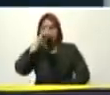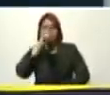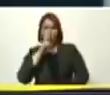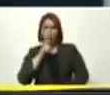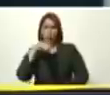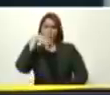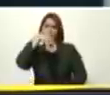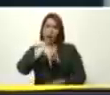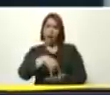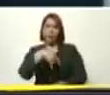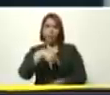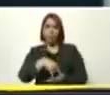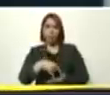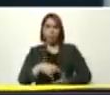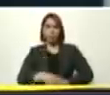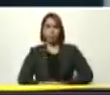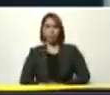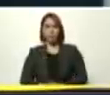Carabobo.